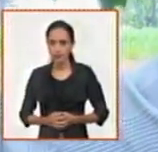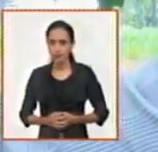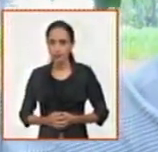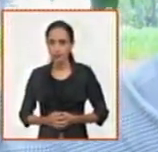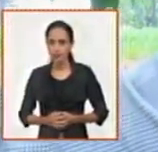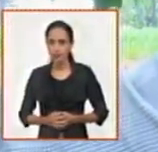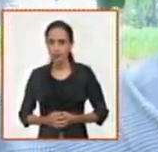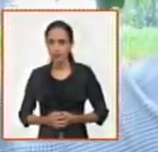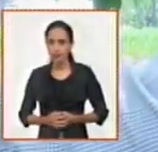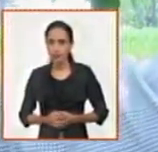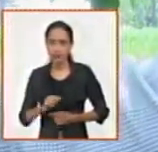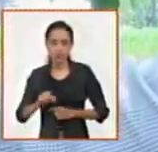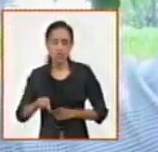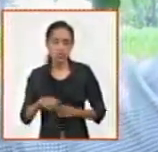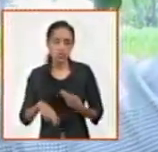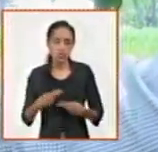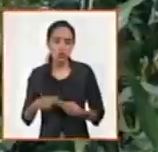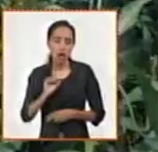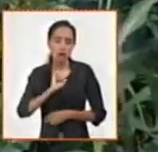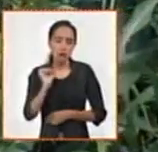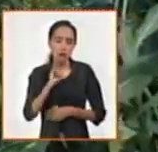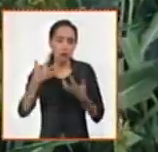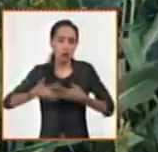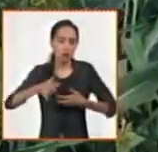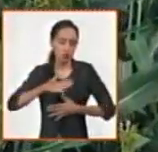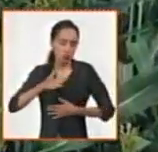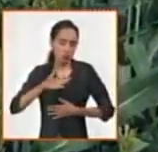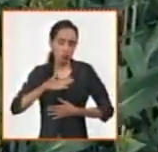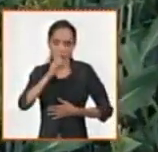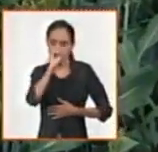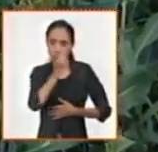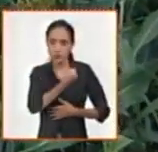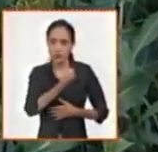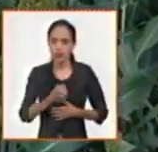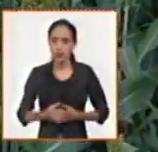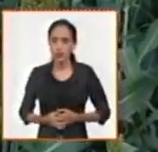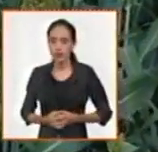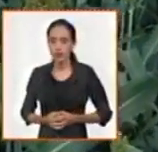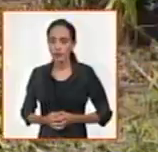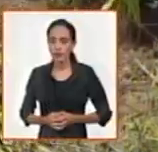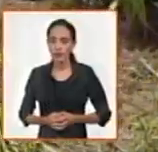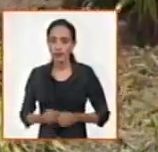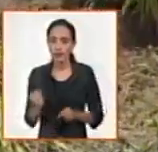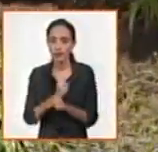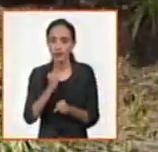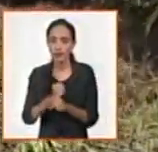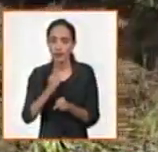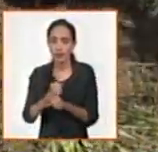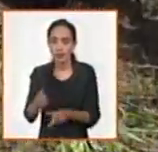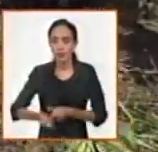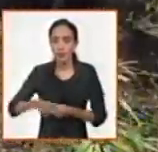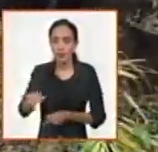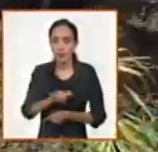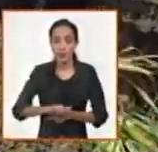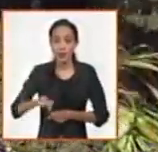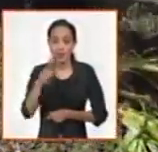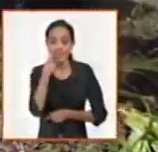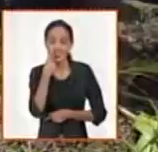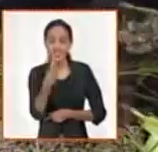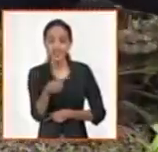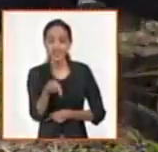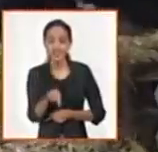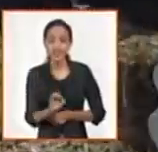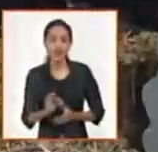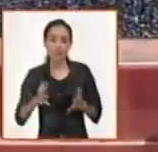Y hago así logro producir mis propios cerdos. La sistematicidad y el rigor en las labores agrícolas son la marca